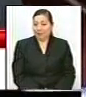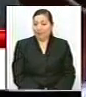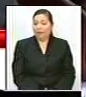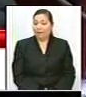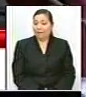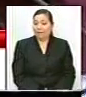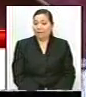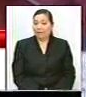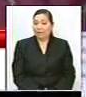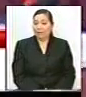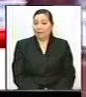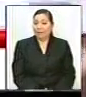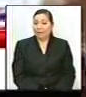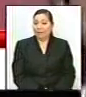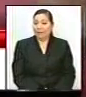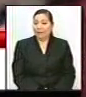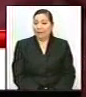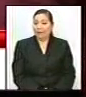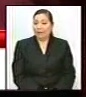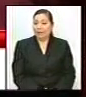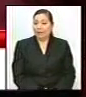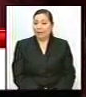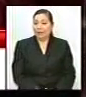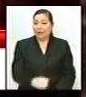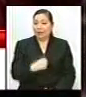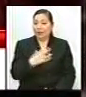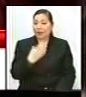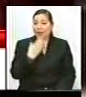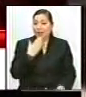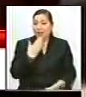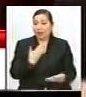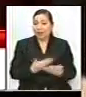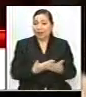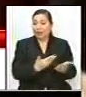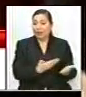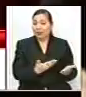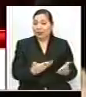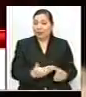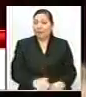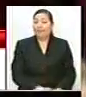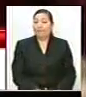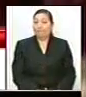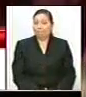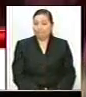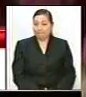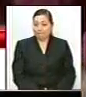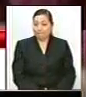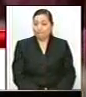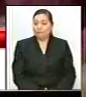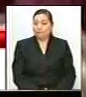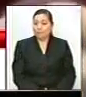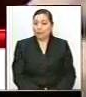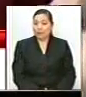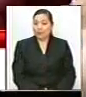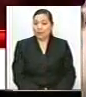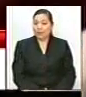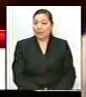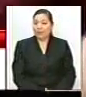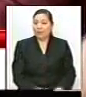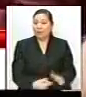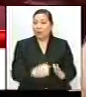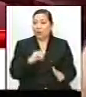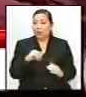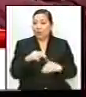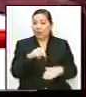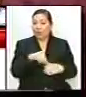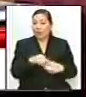presidente. Presidente, yo quiero agradecer las explicaciones que han tenido los señores presidente del Jurado